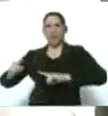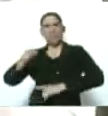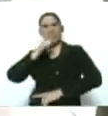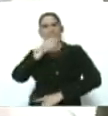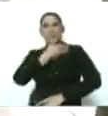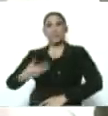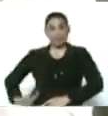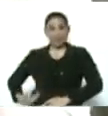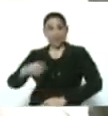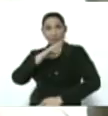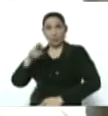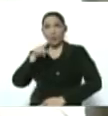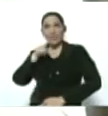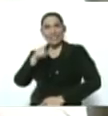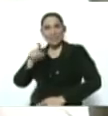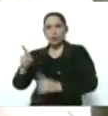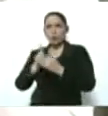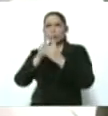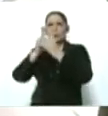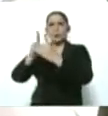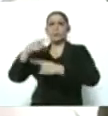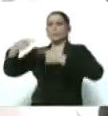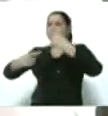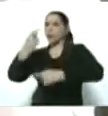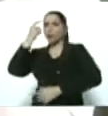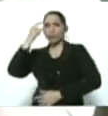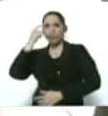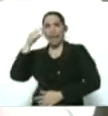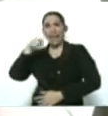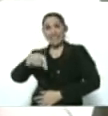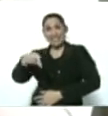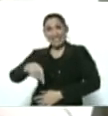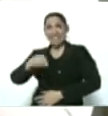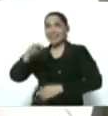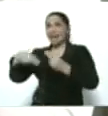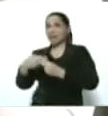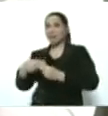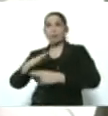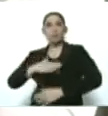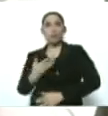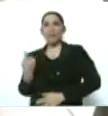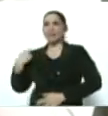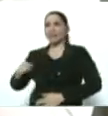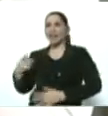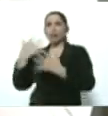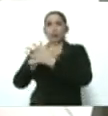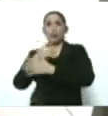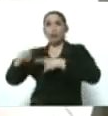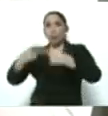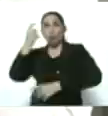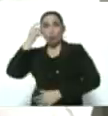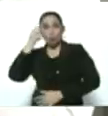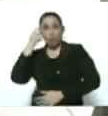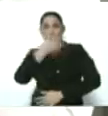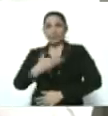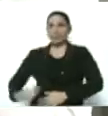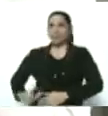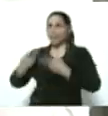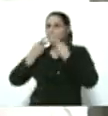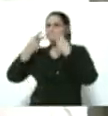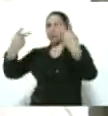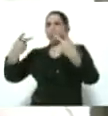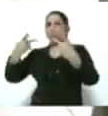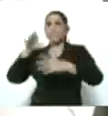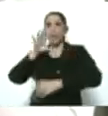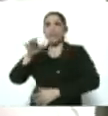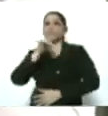Y eso es seguimiento diario. Y aquí nadie puede tener duda porque diariamente el presidente de la República se dirige al país informando todo